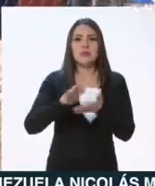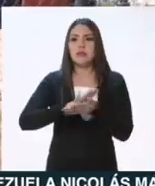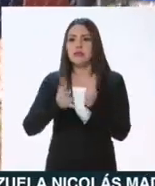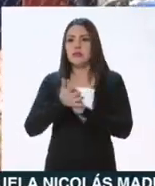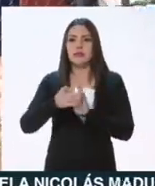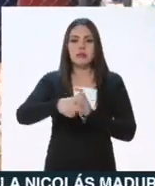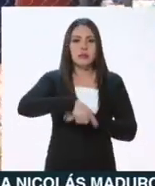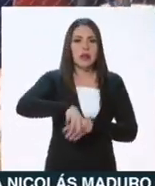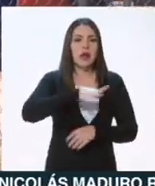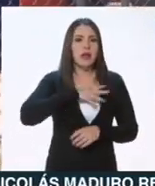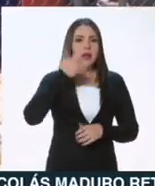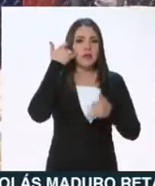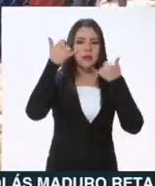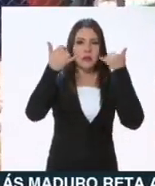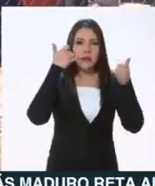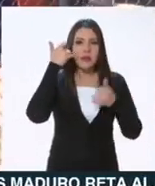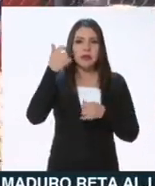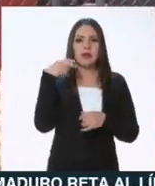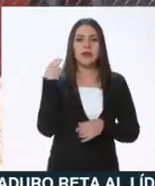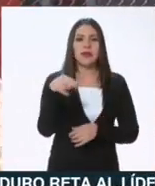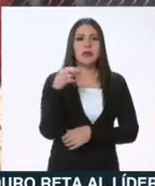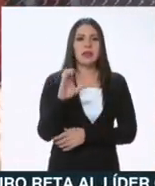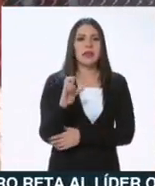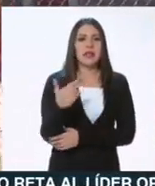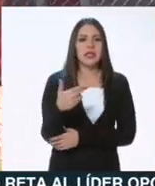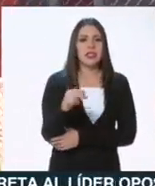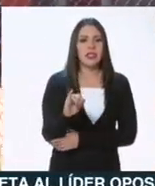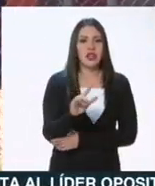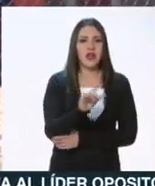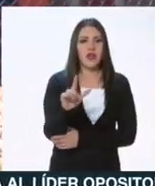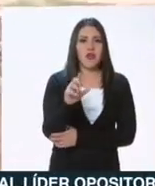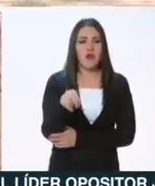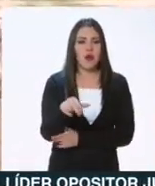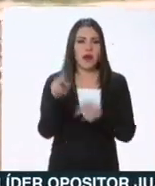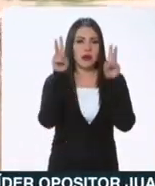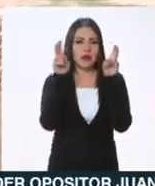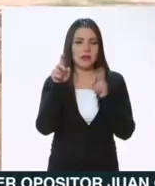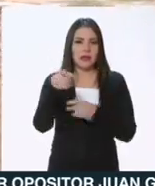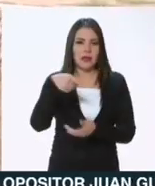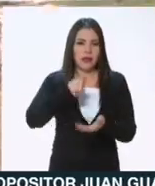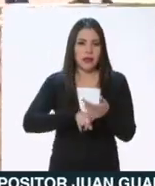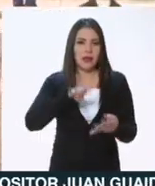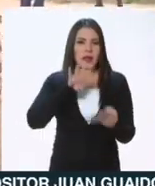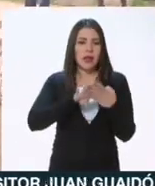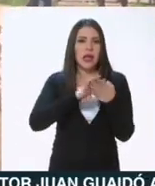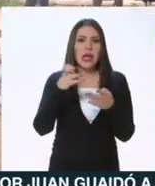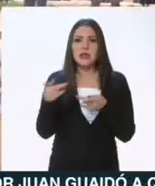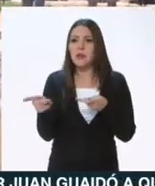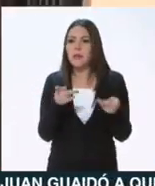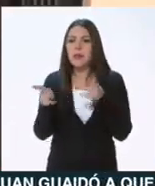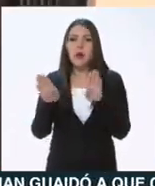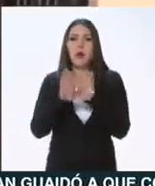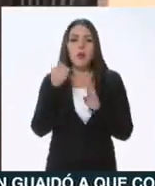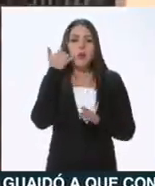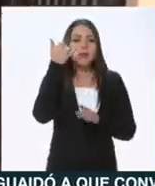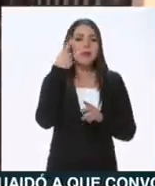tema. Hay extorsión, lo que le llaman la chillona en los penales, y desde ahí están fraguando secuestros. Usted se ha